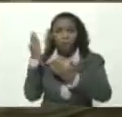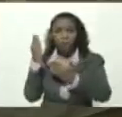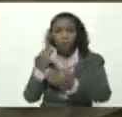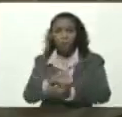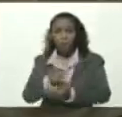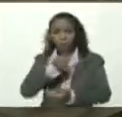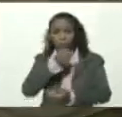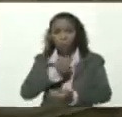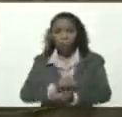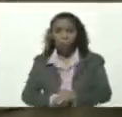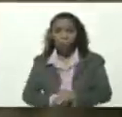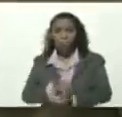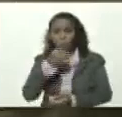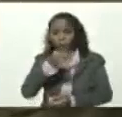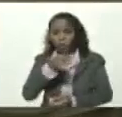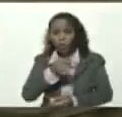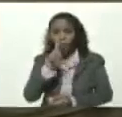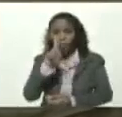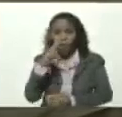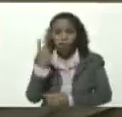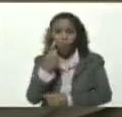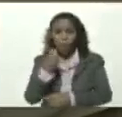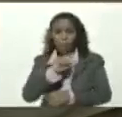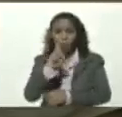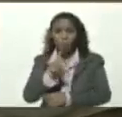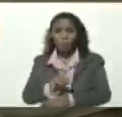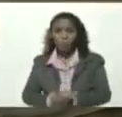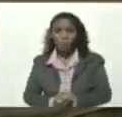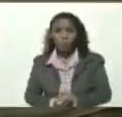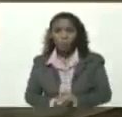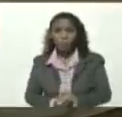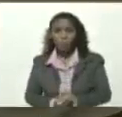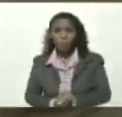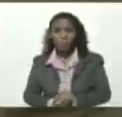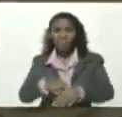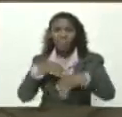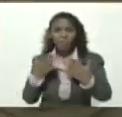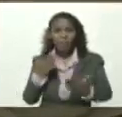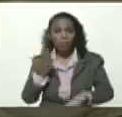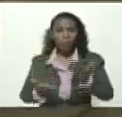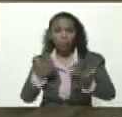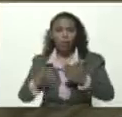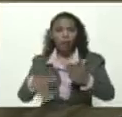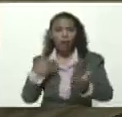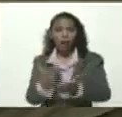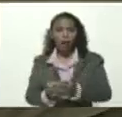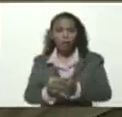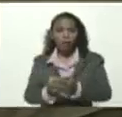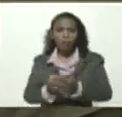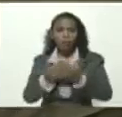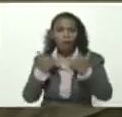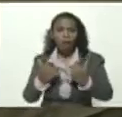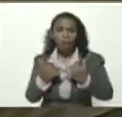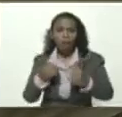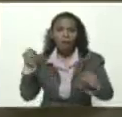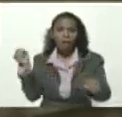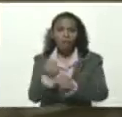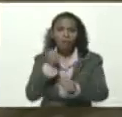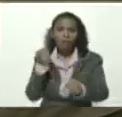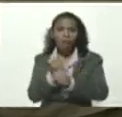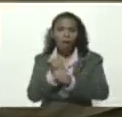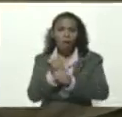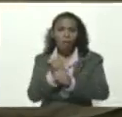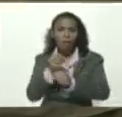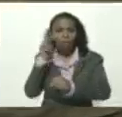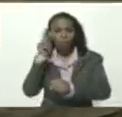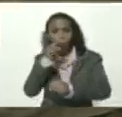Buenas tardes. Una sola pregunta. ¿Qué balance hacen hasta ahora de la labor de los